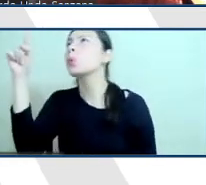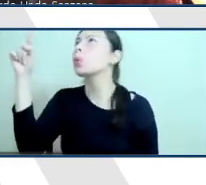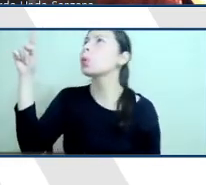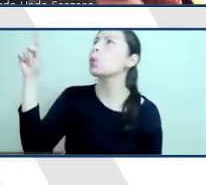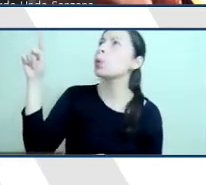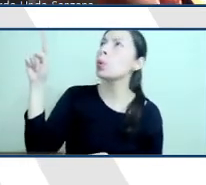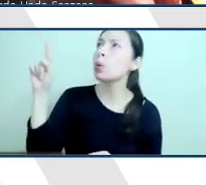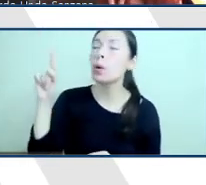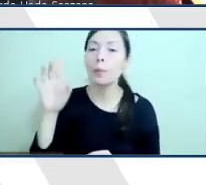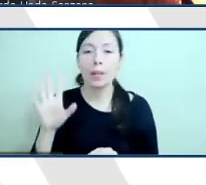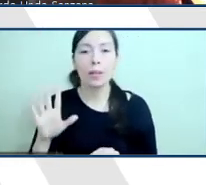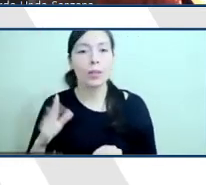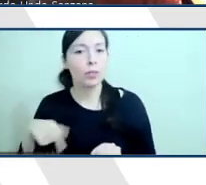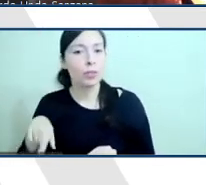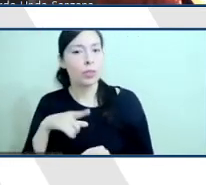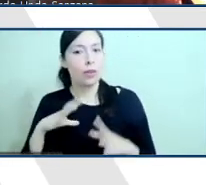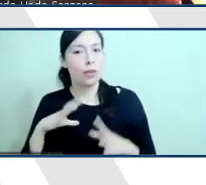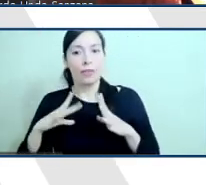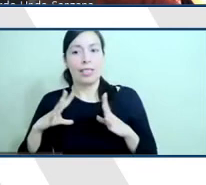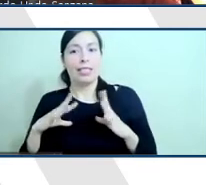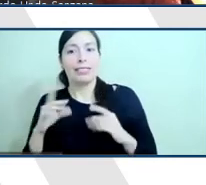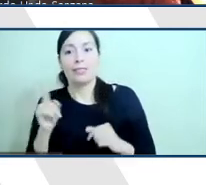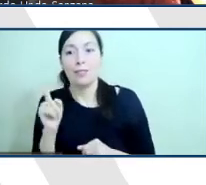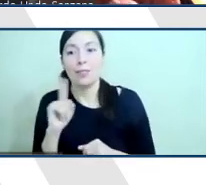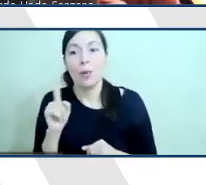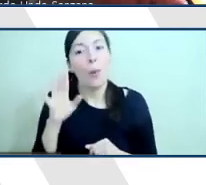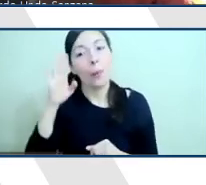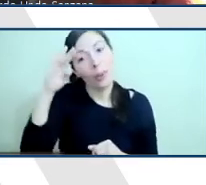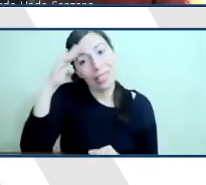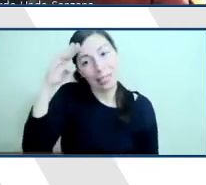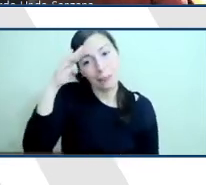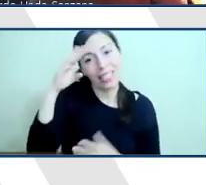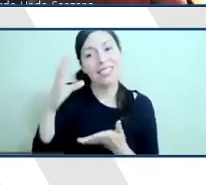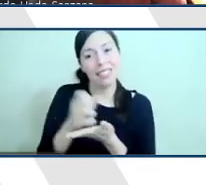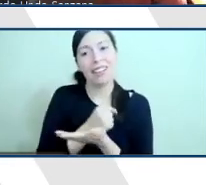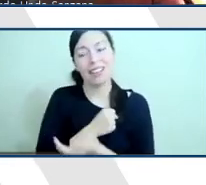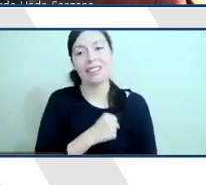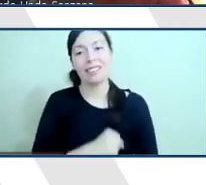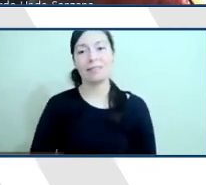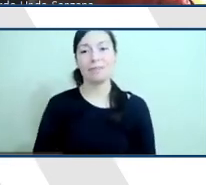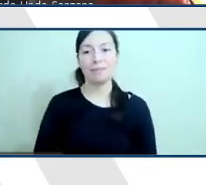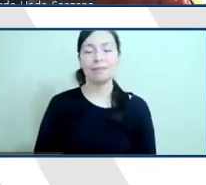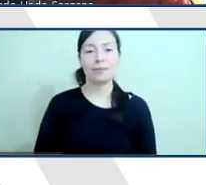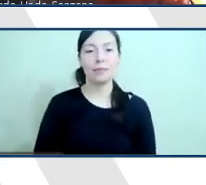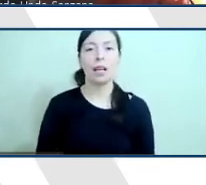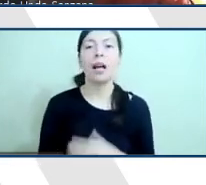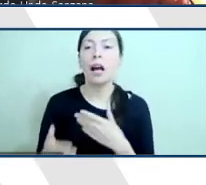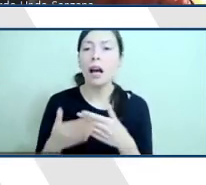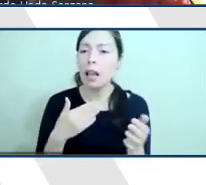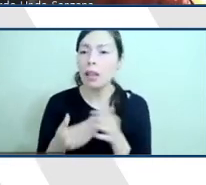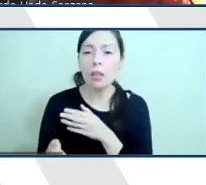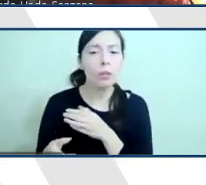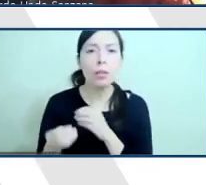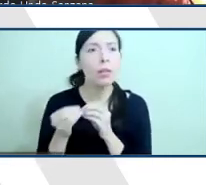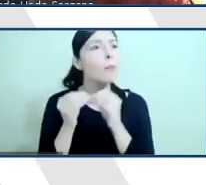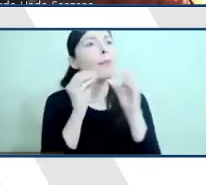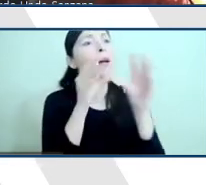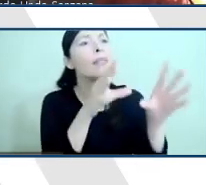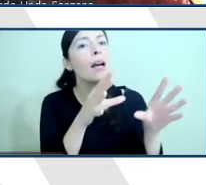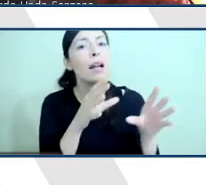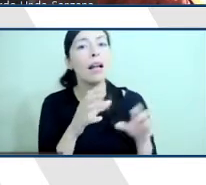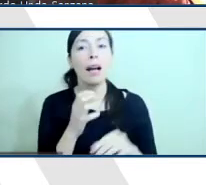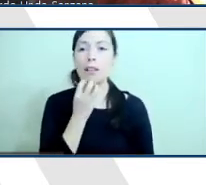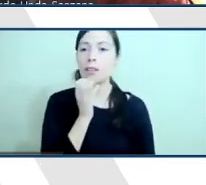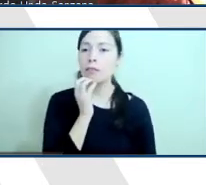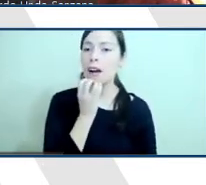estábamos felices, ganamos una experiencia muy valiosa. Eh, ¿Y a dónde mandaron esto en Antofagasta? Bueno,